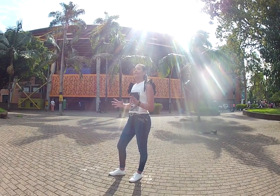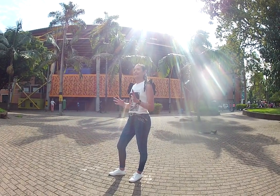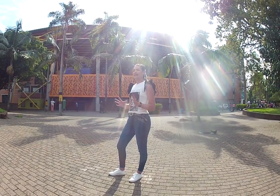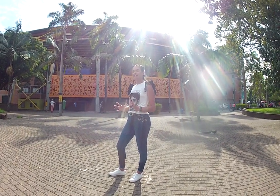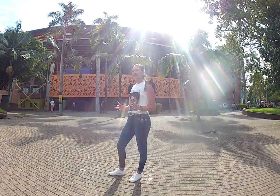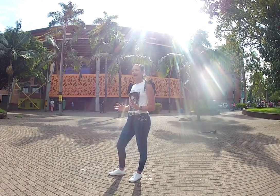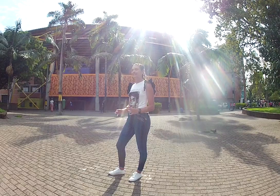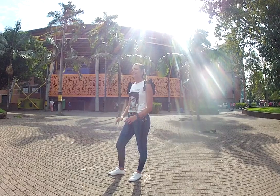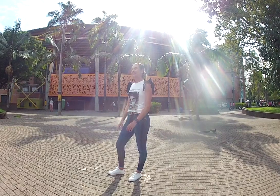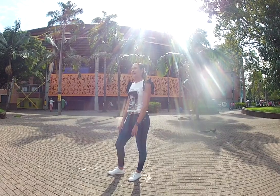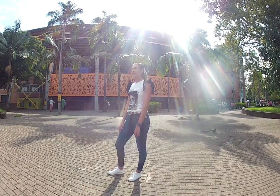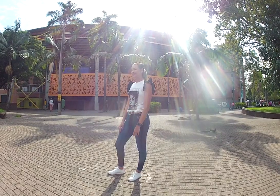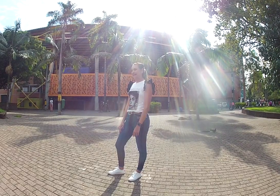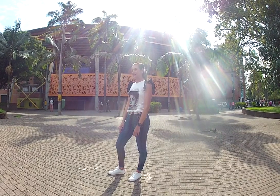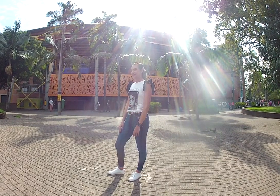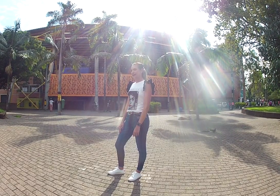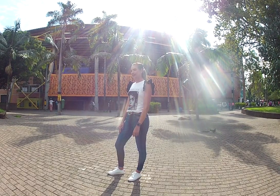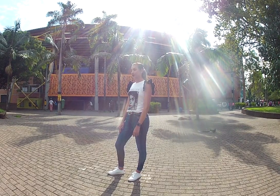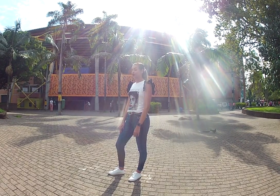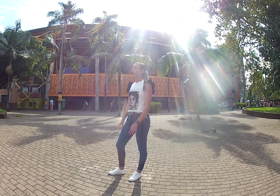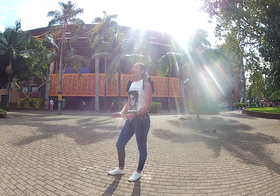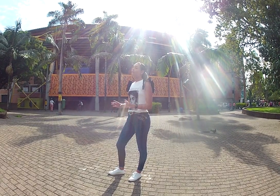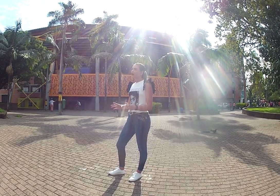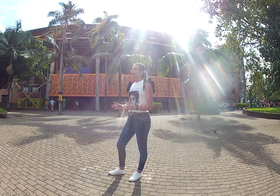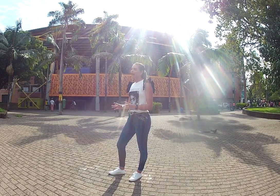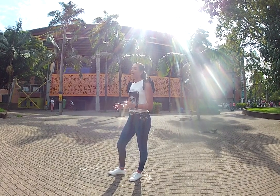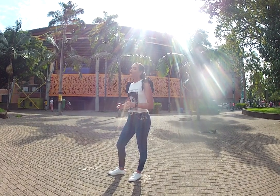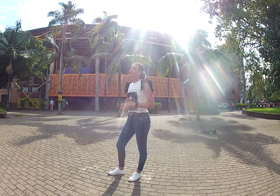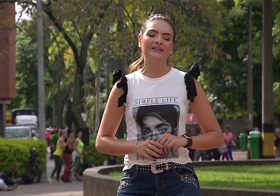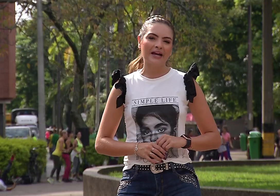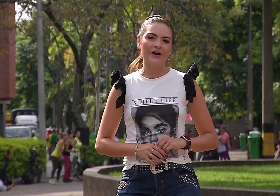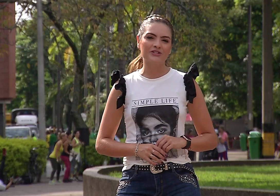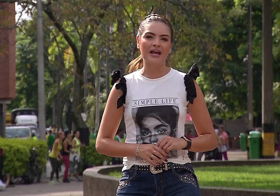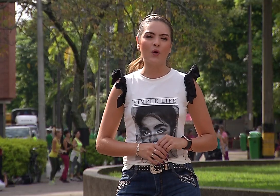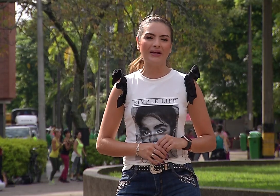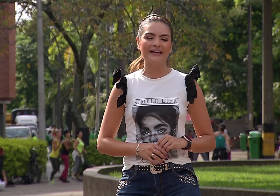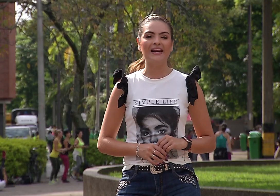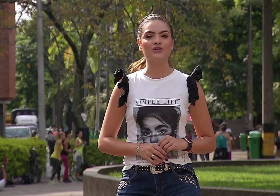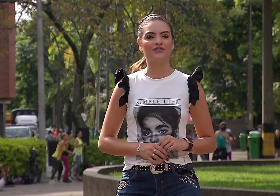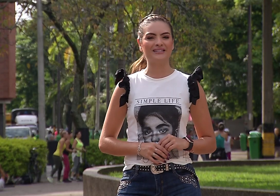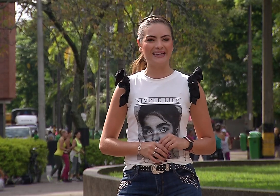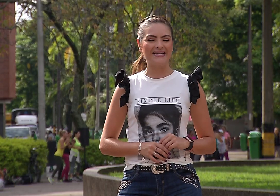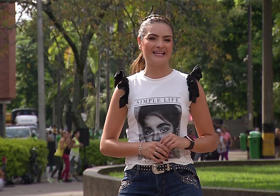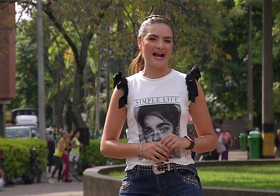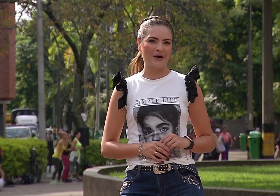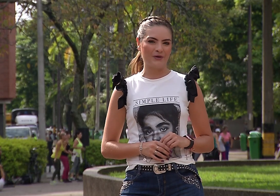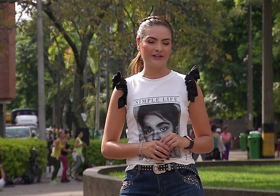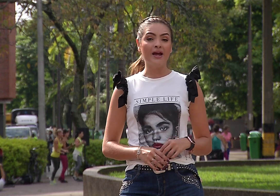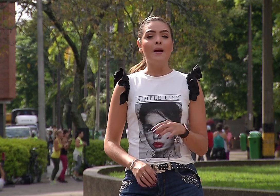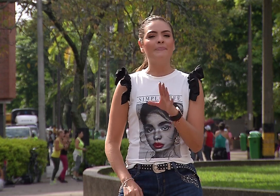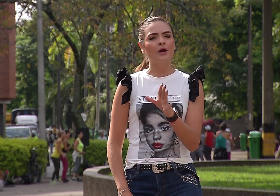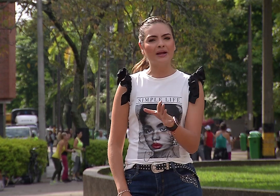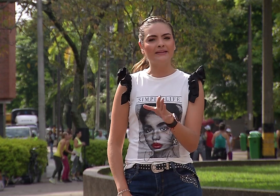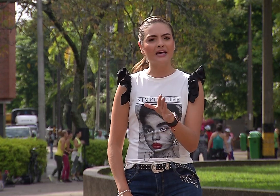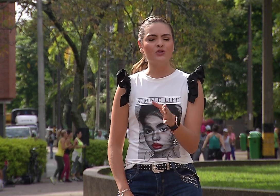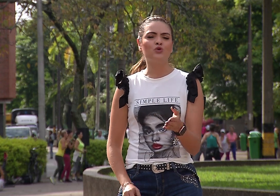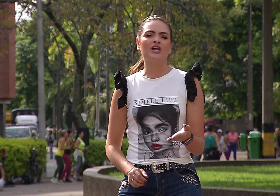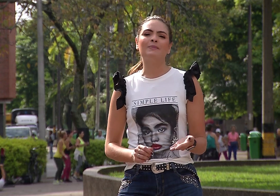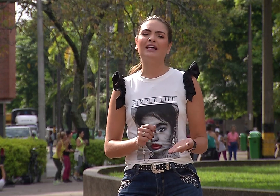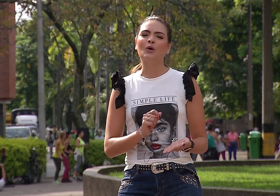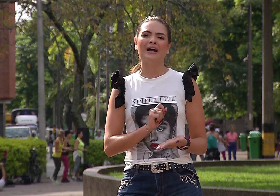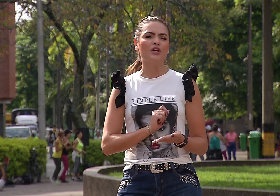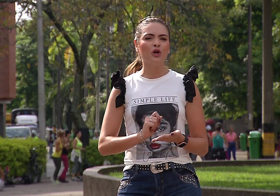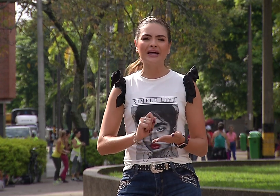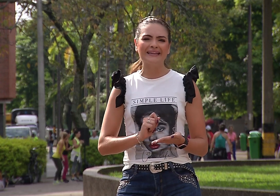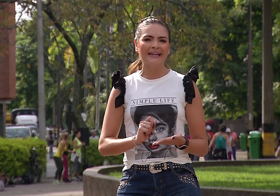saludo desde las afueras del Estadio Atanasio Girardot, porque en su interior se encuentran las oficinas de ACORD. Pero mientras,